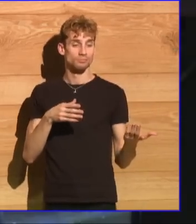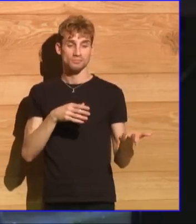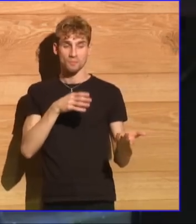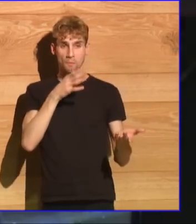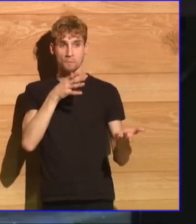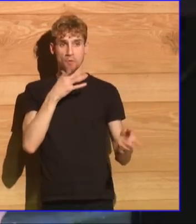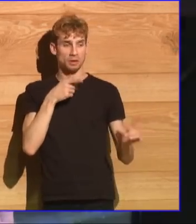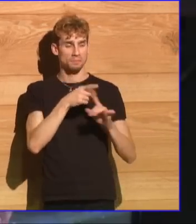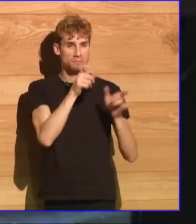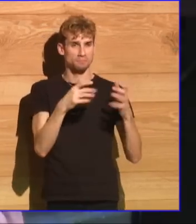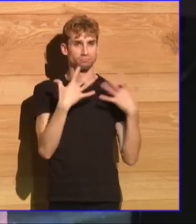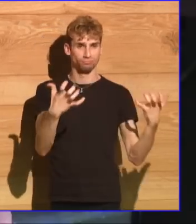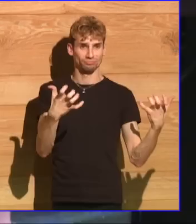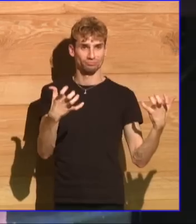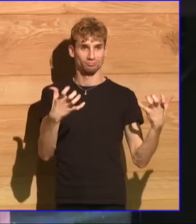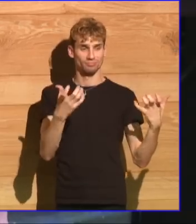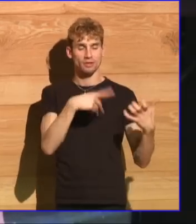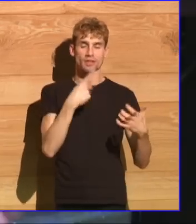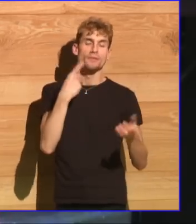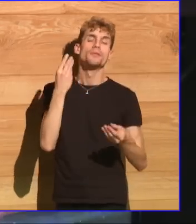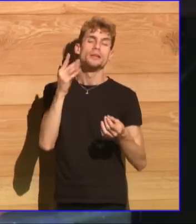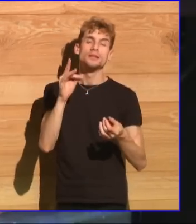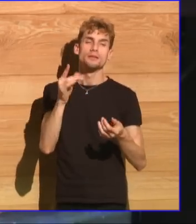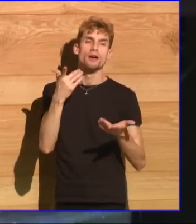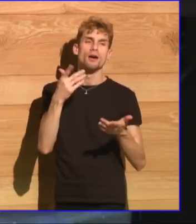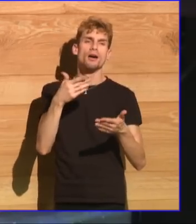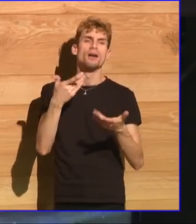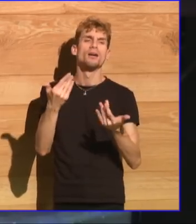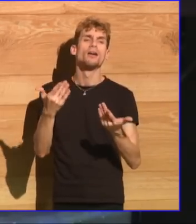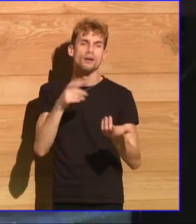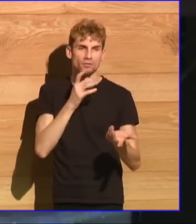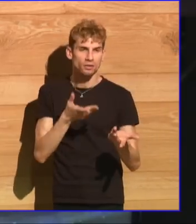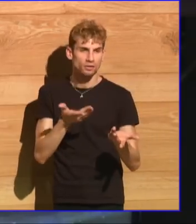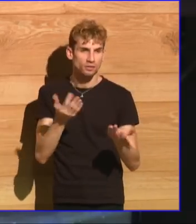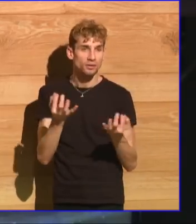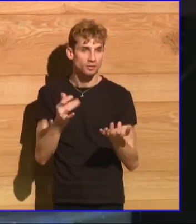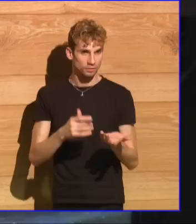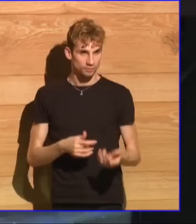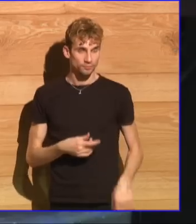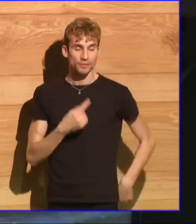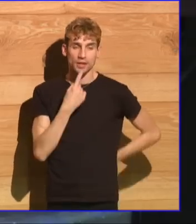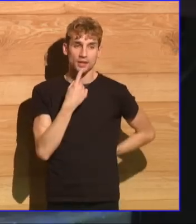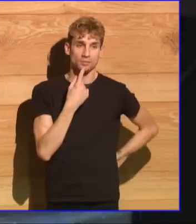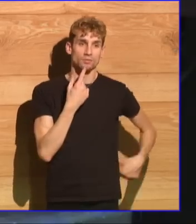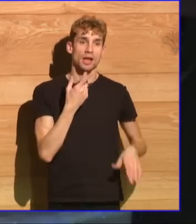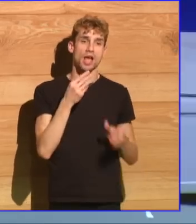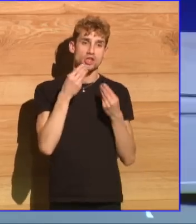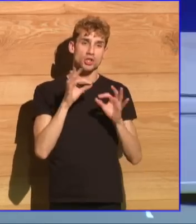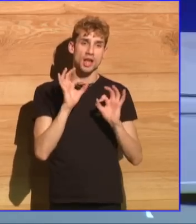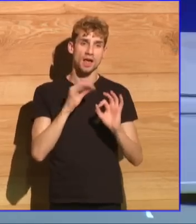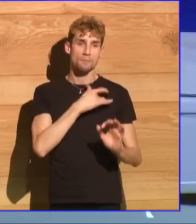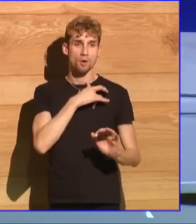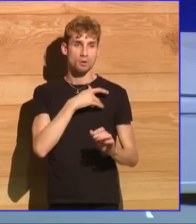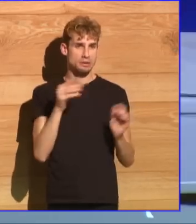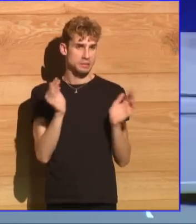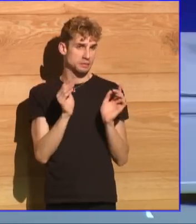para el gran público es pero ¿y de lo que pasa qué? Claro. Decías tú una historia de amor pequeñita. Yo, fíjate, bueno, claro, yo es que soy muy fan de